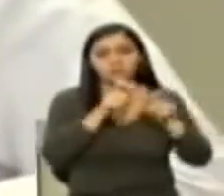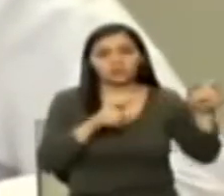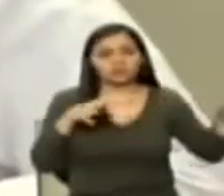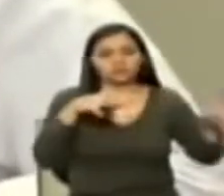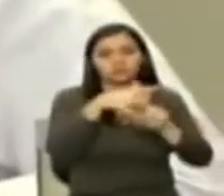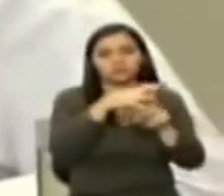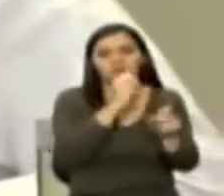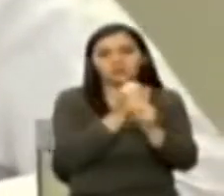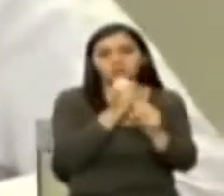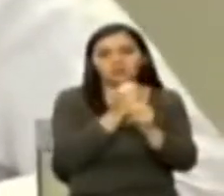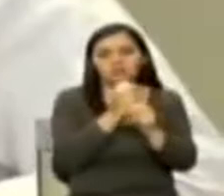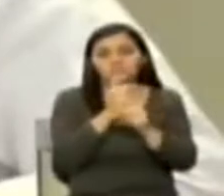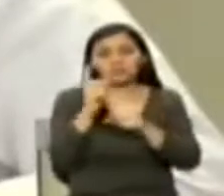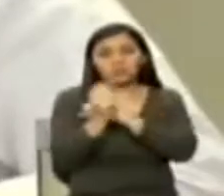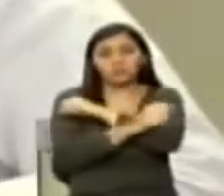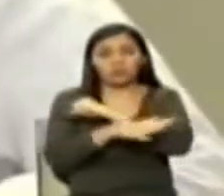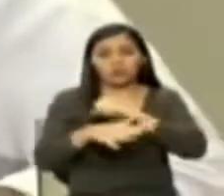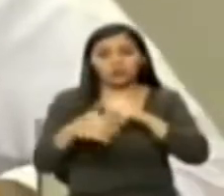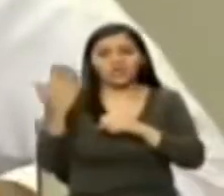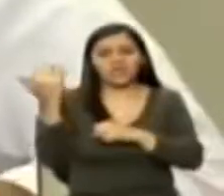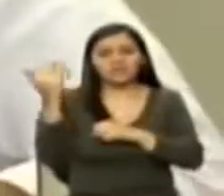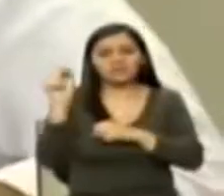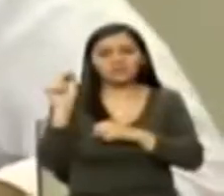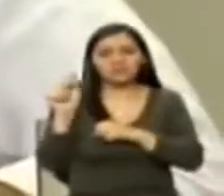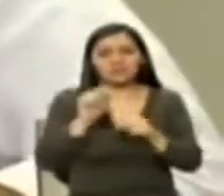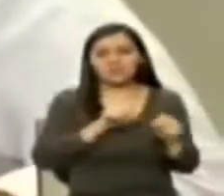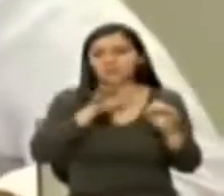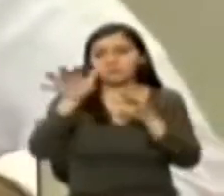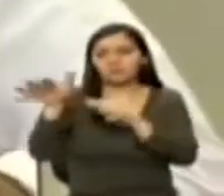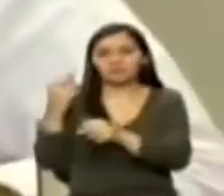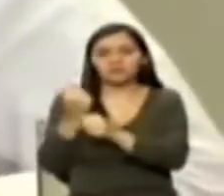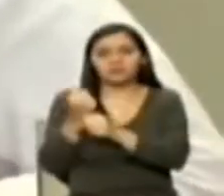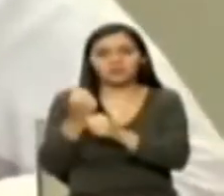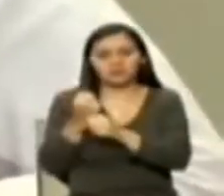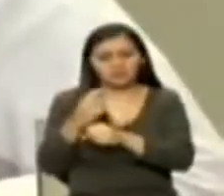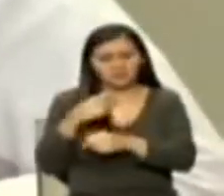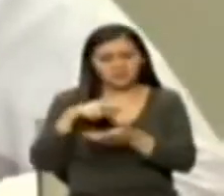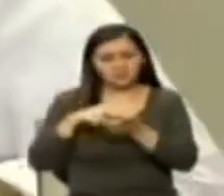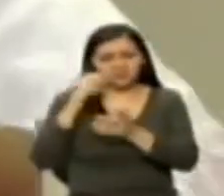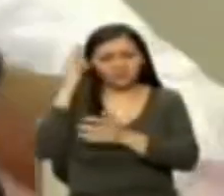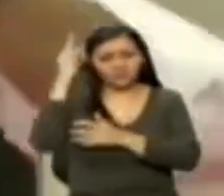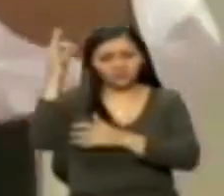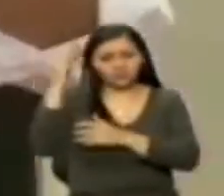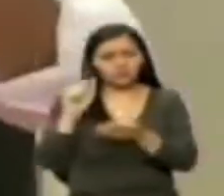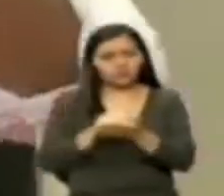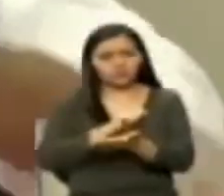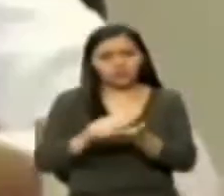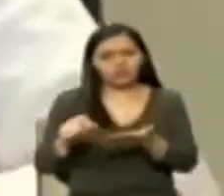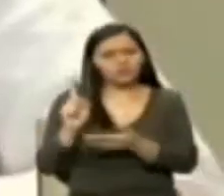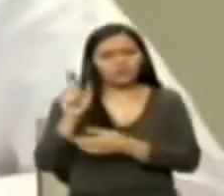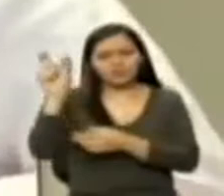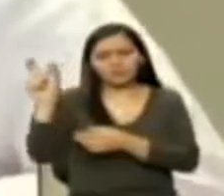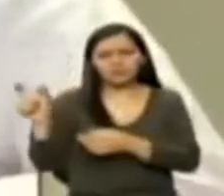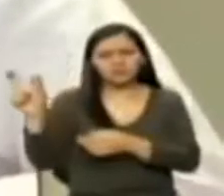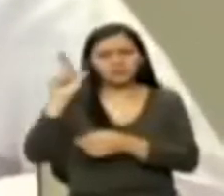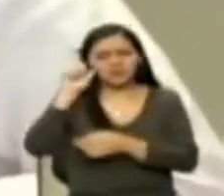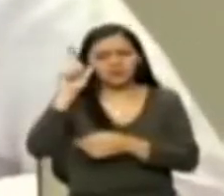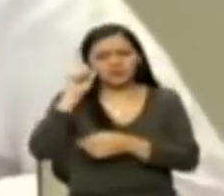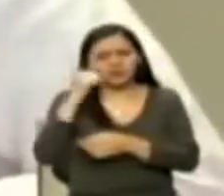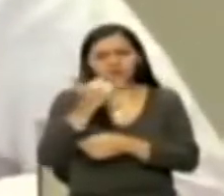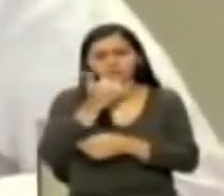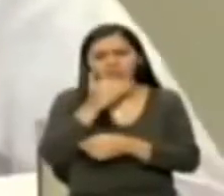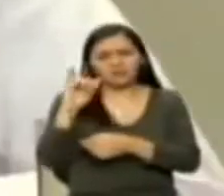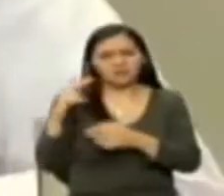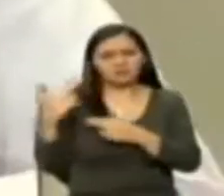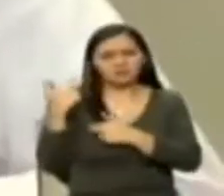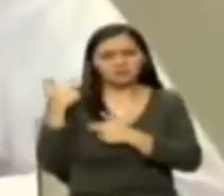15.000 puestos de trabajo en Morona? Entonces no nos quitemos nuestro propio futuro por estos fundamentalistas, por estos irresponsables. Pronto